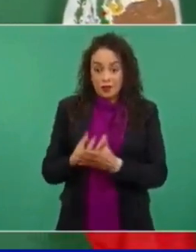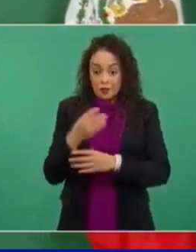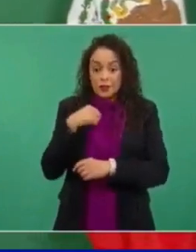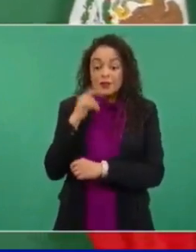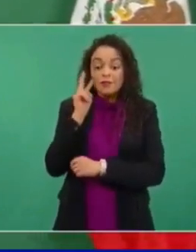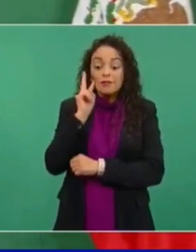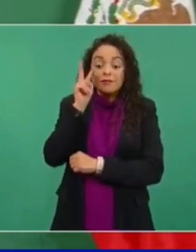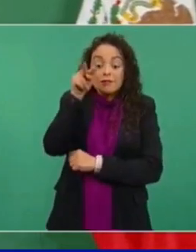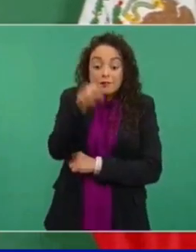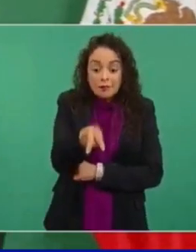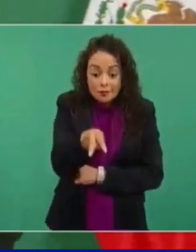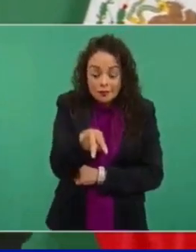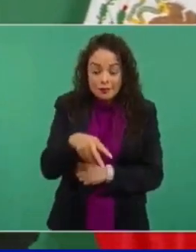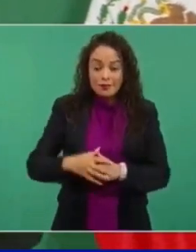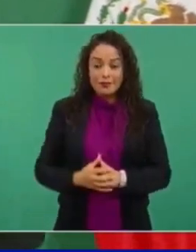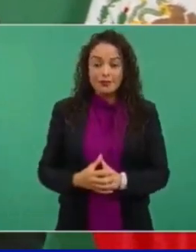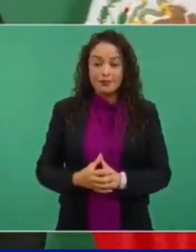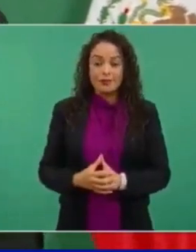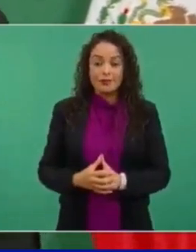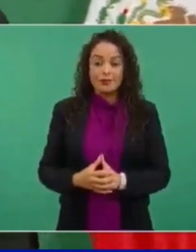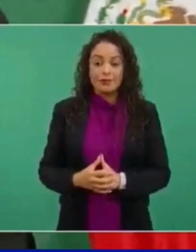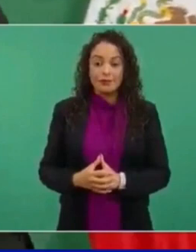y vi que ya estaban